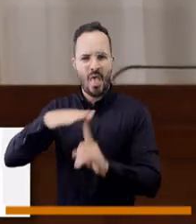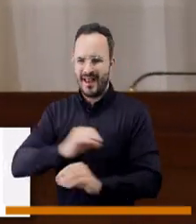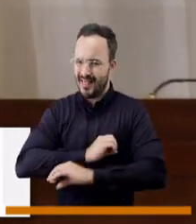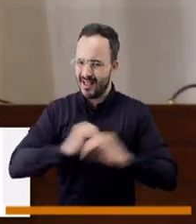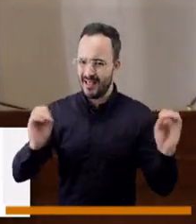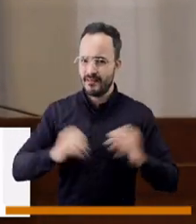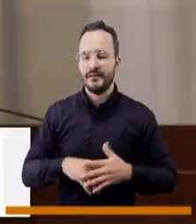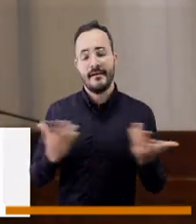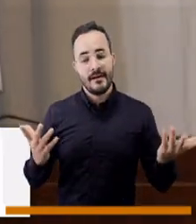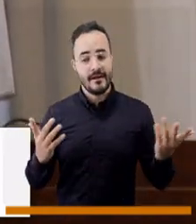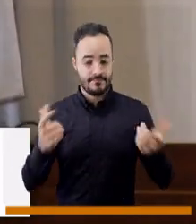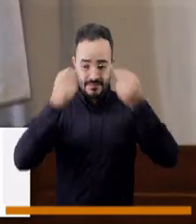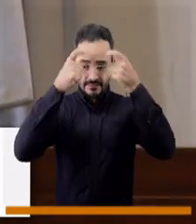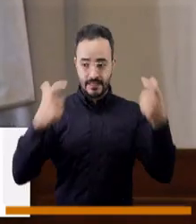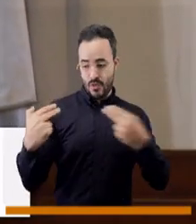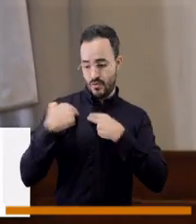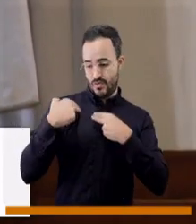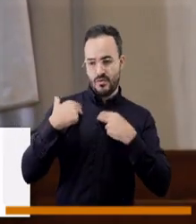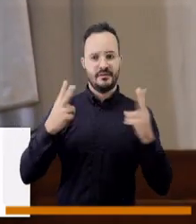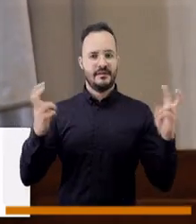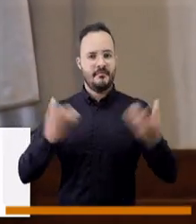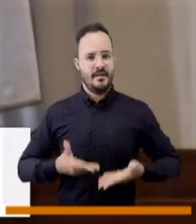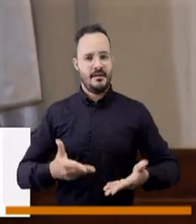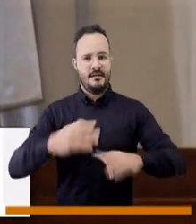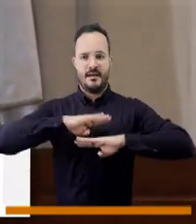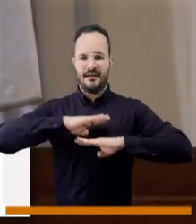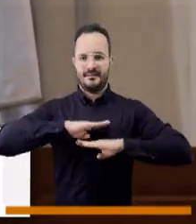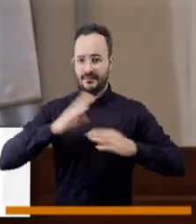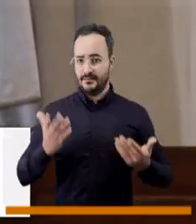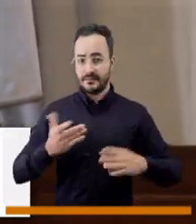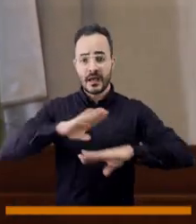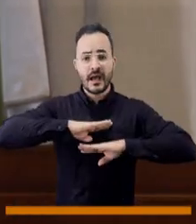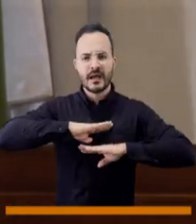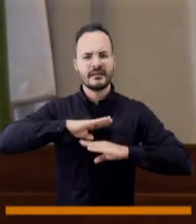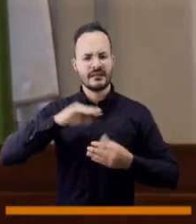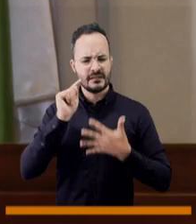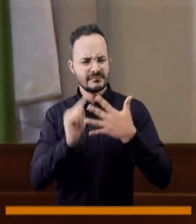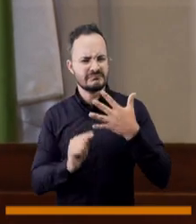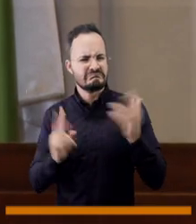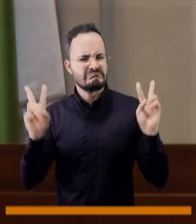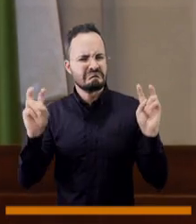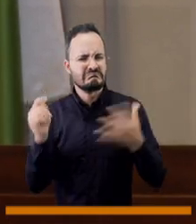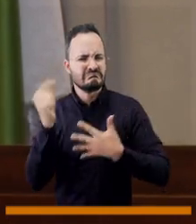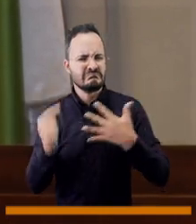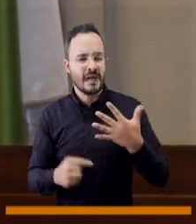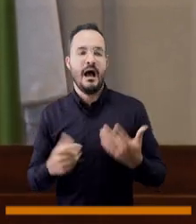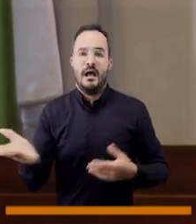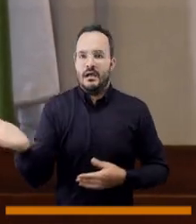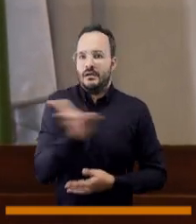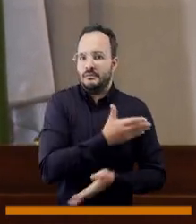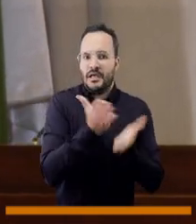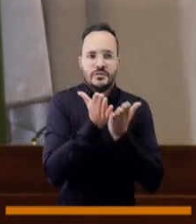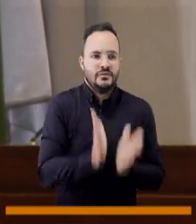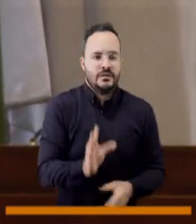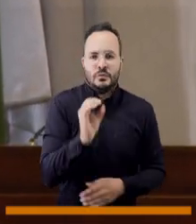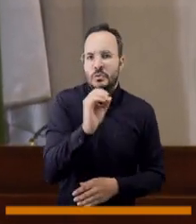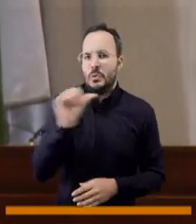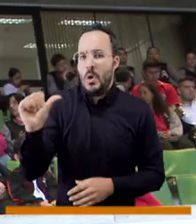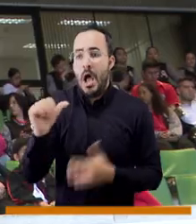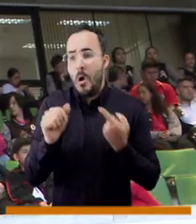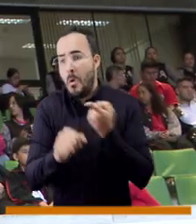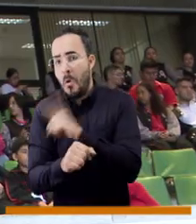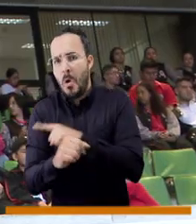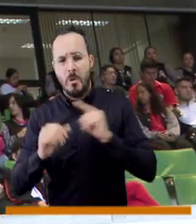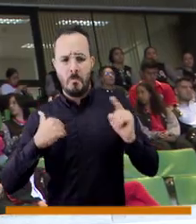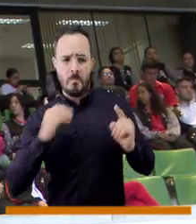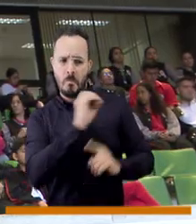de garante, valga la redundancia, de garantizarle a todos y todas las estudiantes y a todos espacios libres de violencia.